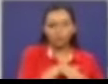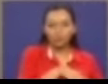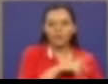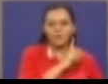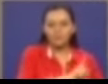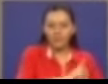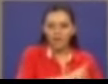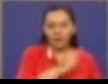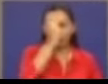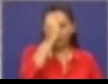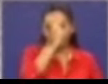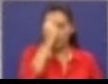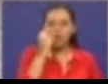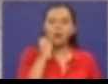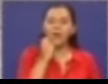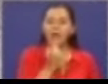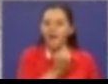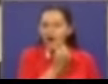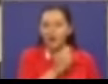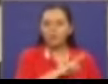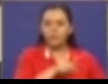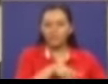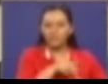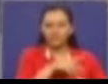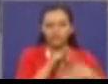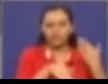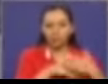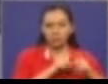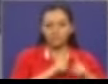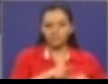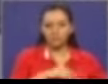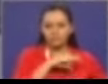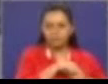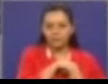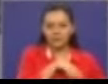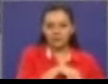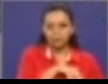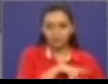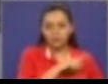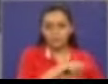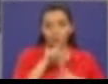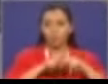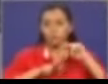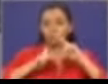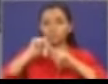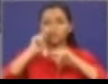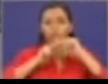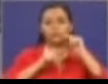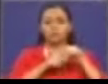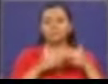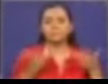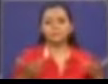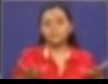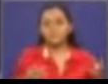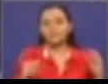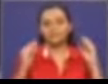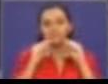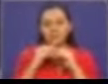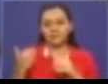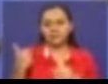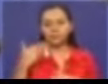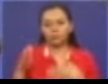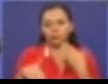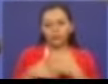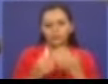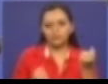enfermeras, odontólogos, odontólogas, los profesionales de la salud. Esta construcción ha sido una construcción donde hemos tenido el aporte